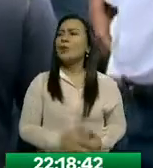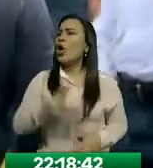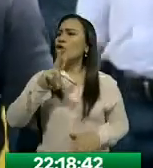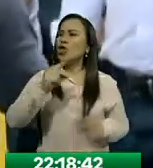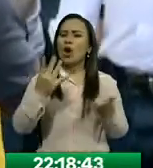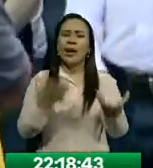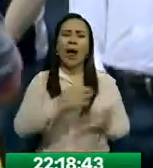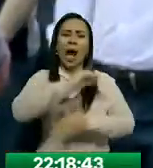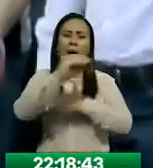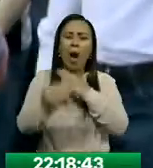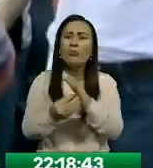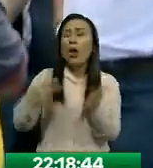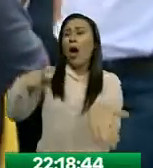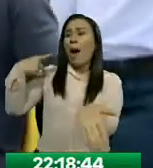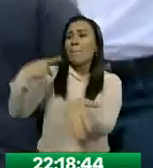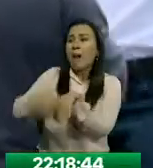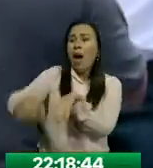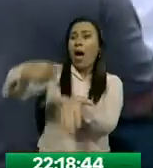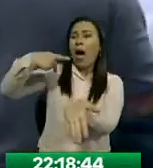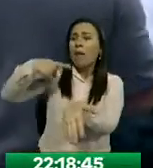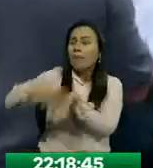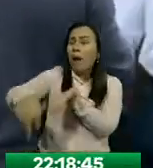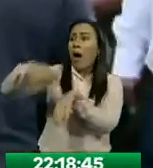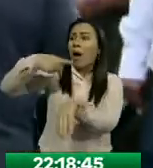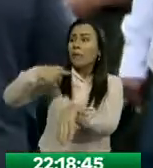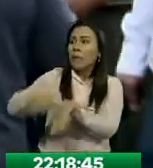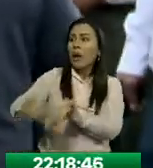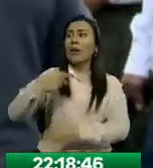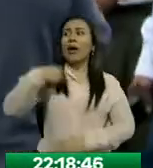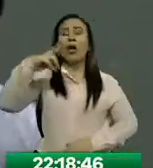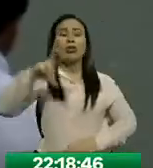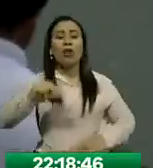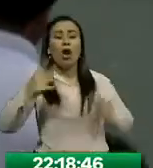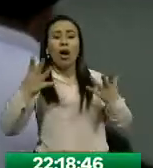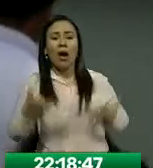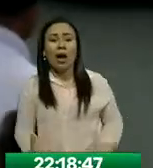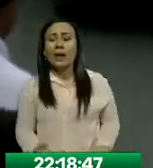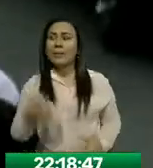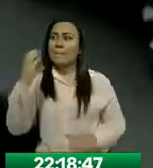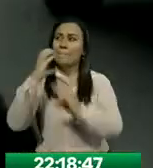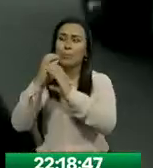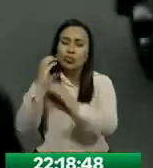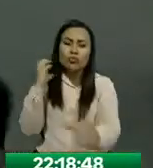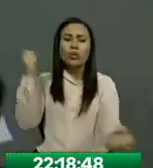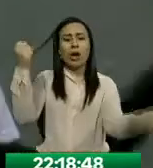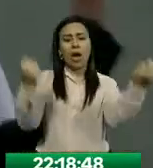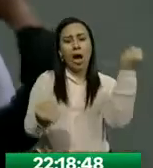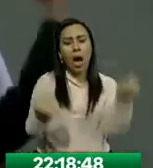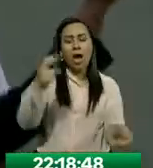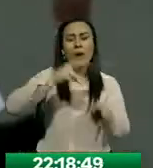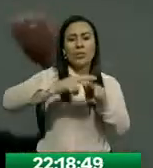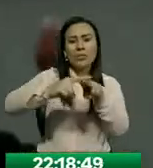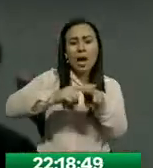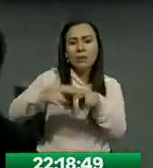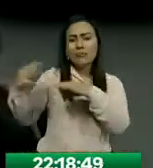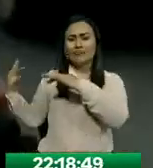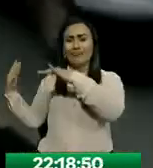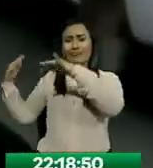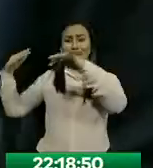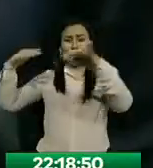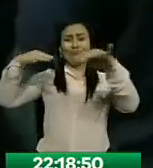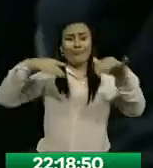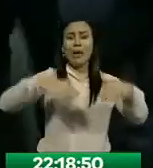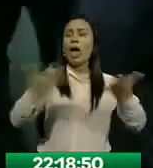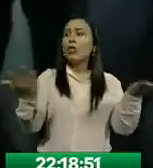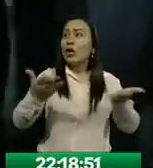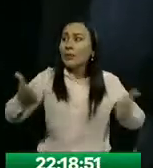queremos que el pueblo pague. Representantes del transporte pesado escolar de pasajeros y otros llegaron hasta la plataforma financiera,